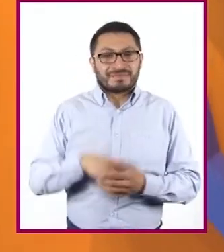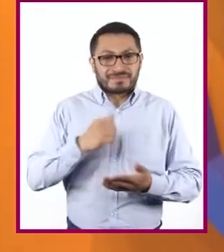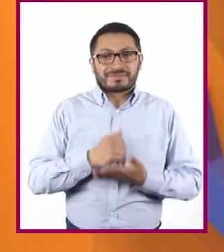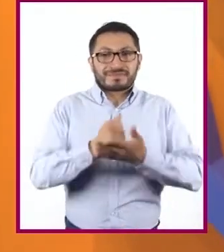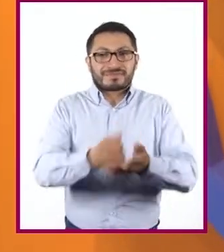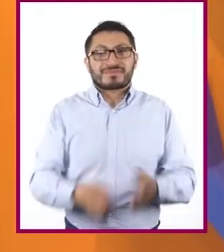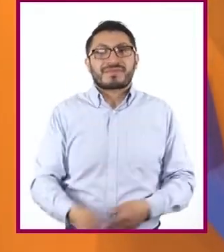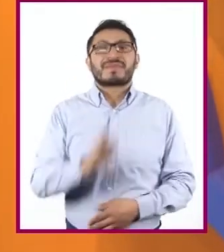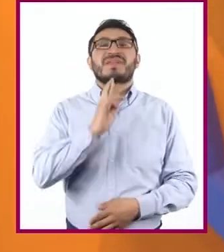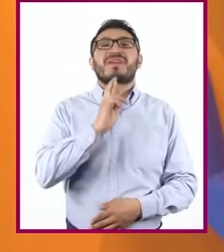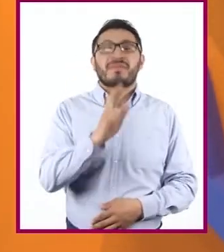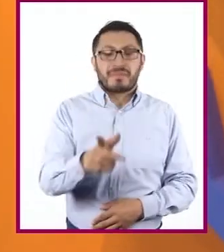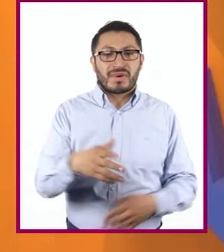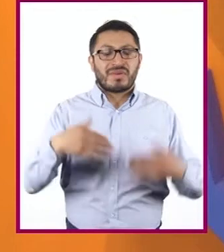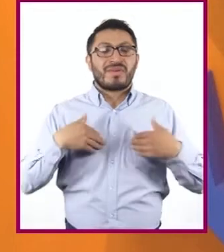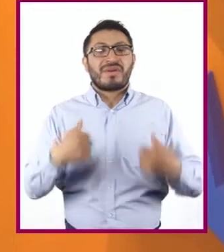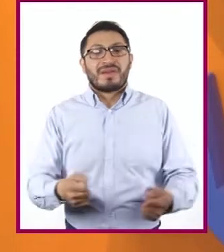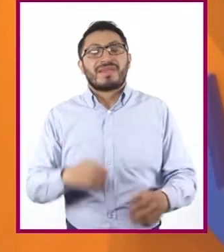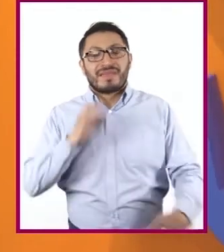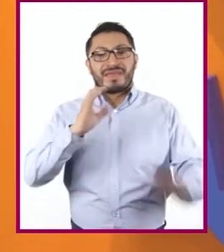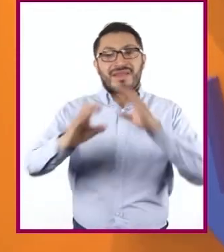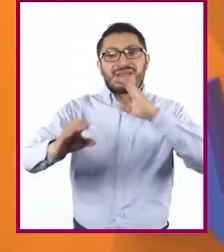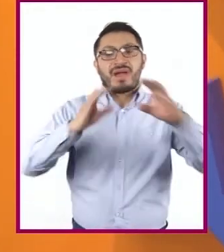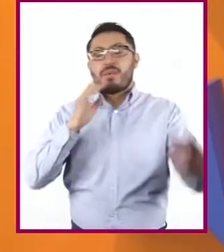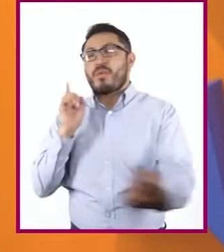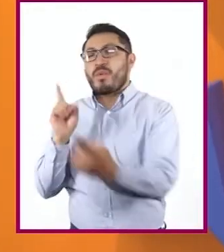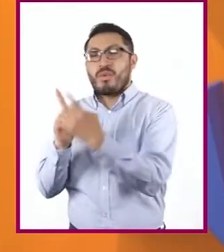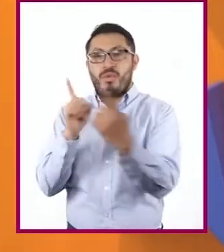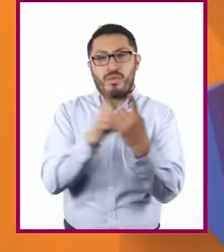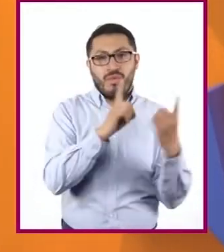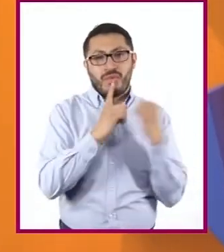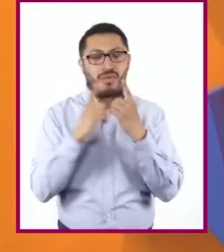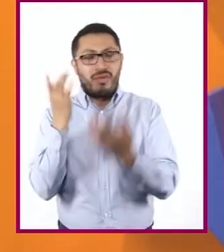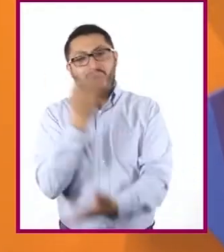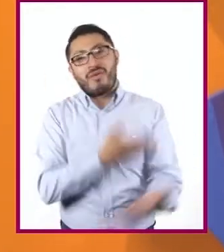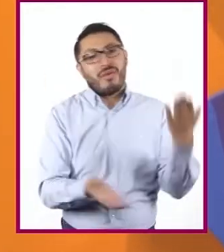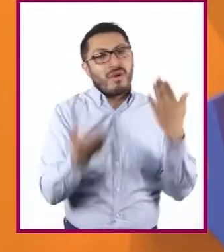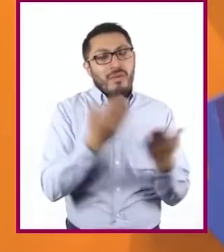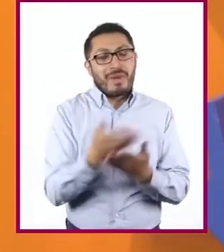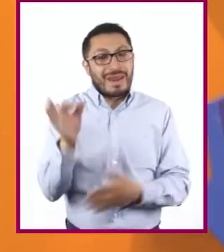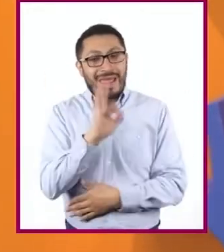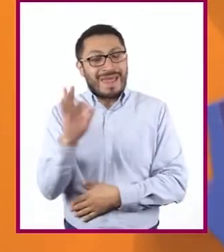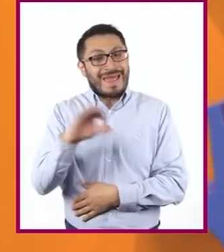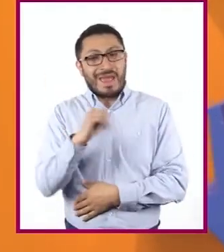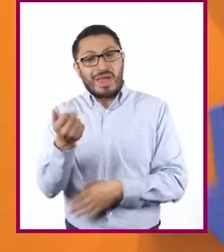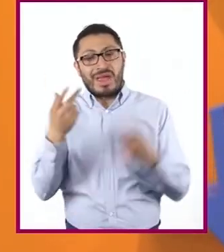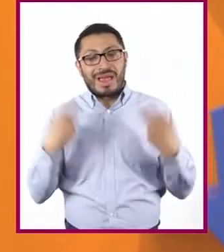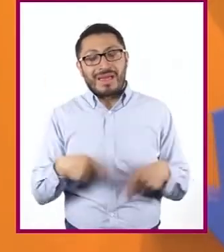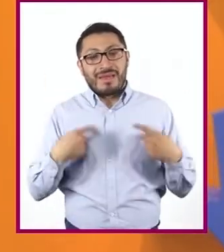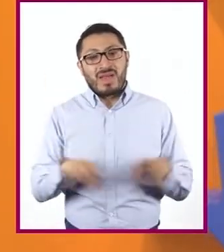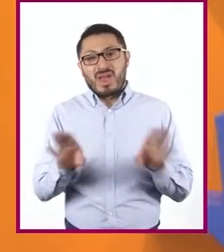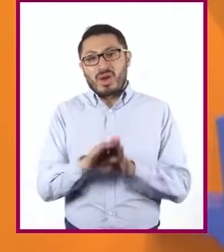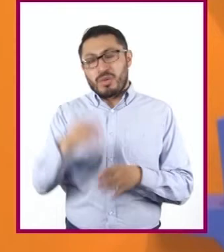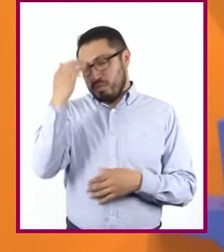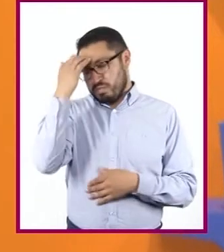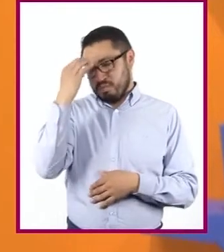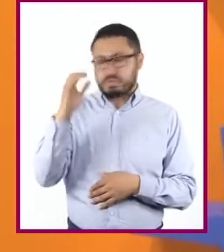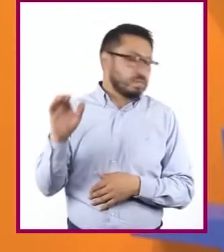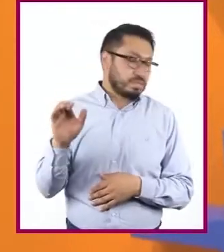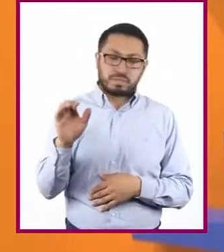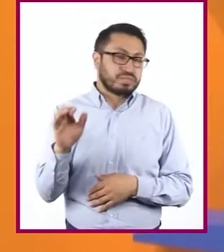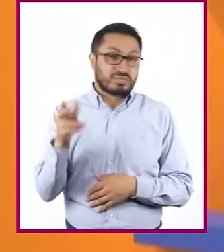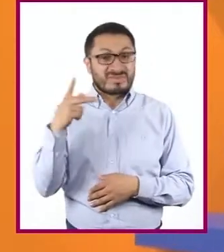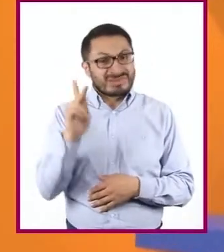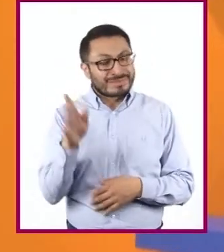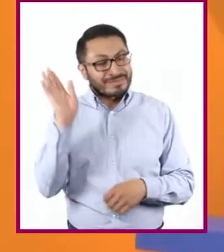de comunicación con otras personas y compartir algo que quizá otros desconozcan, pero sobre todo nos